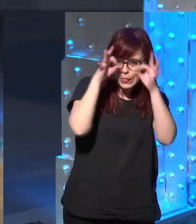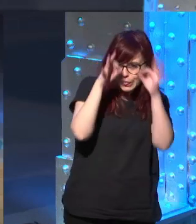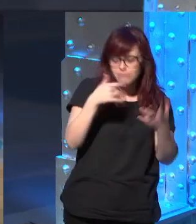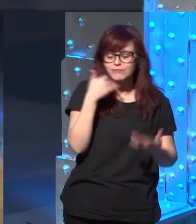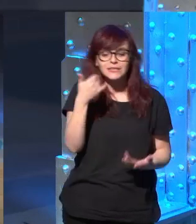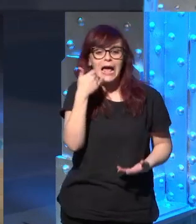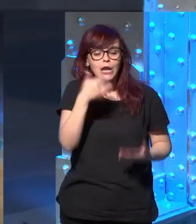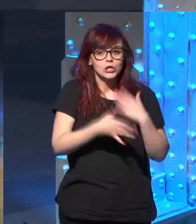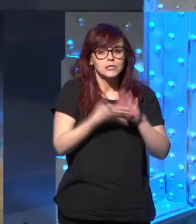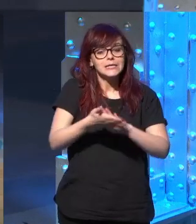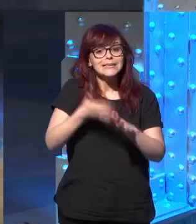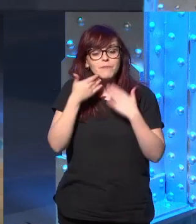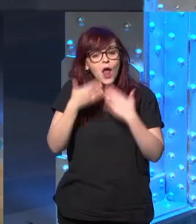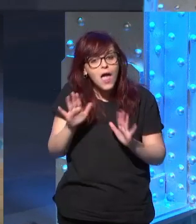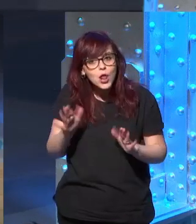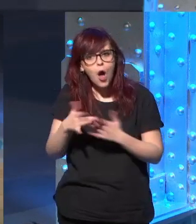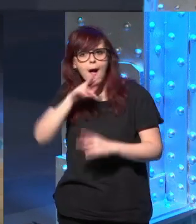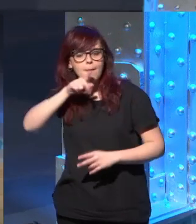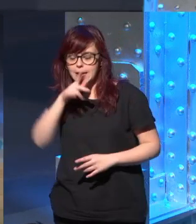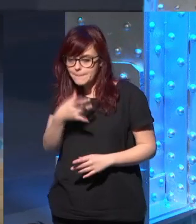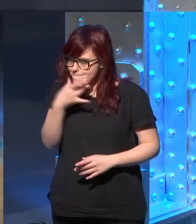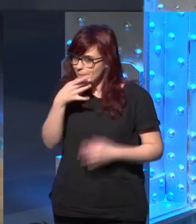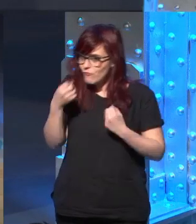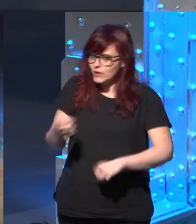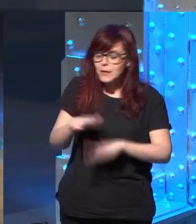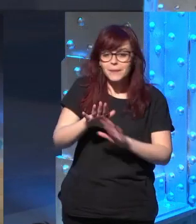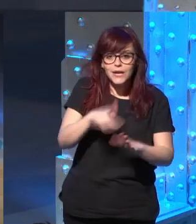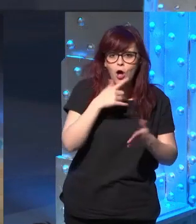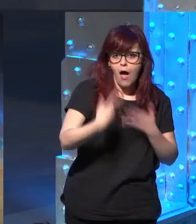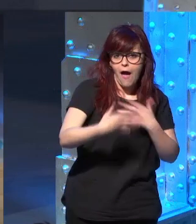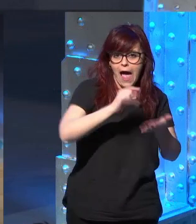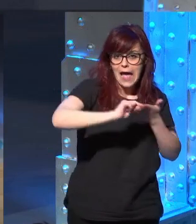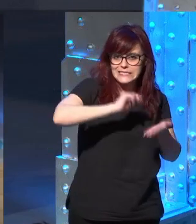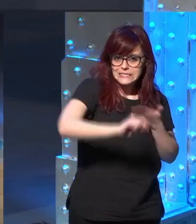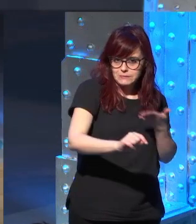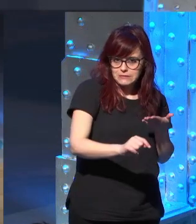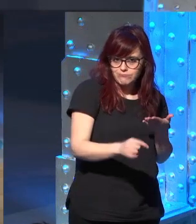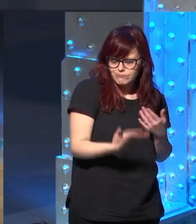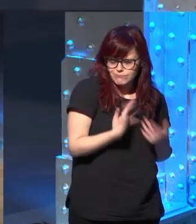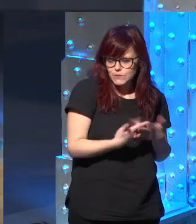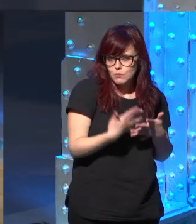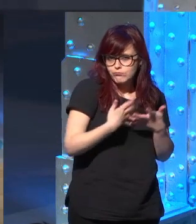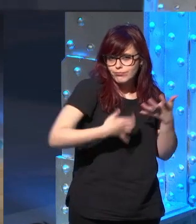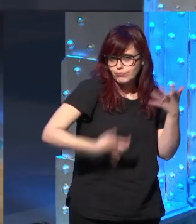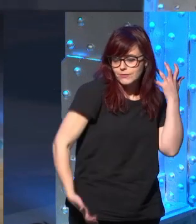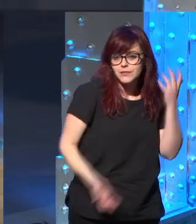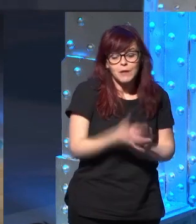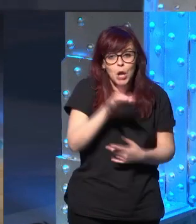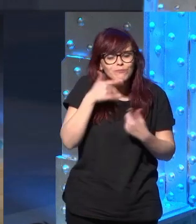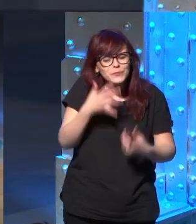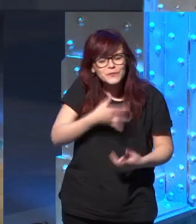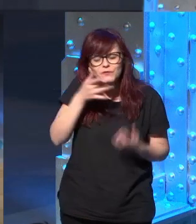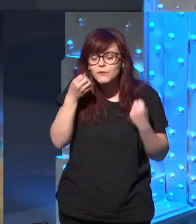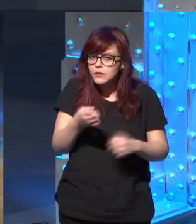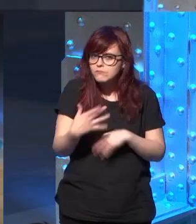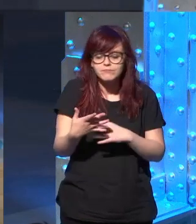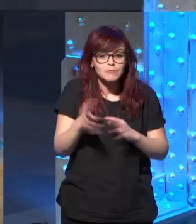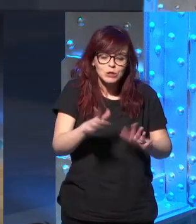era capaz de llegar cuando hablaba o cuando no hablaba, porque era tan tímida que ni siquiera hablaba, ¿no? Y seguí